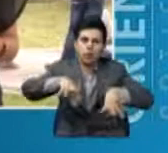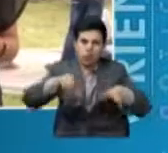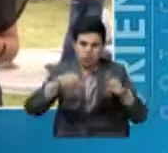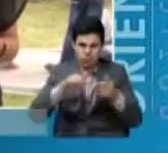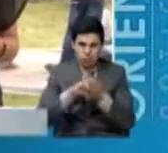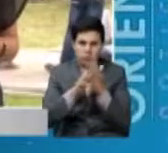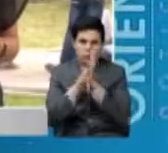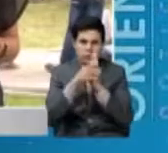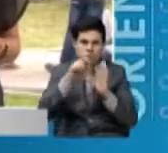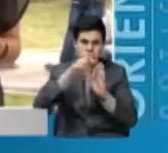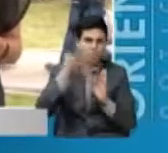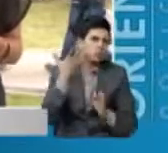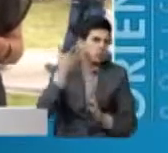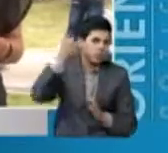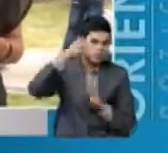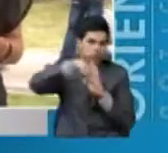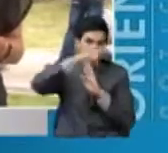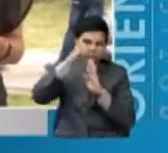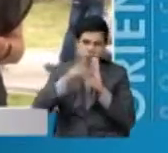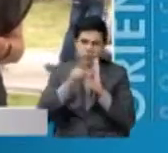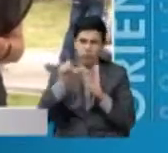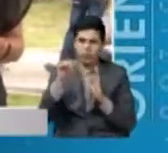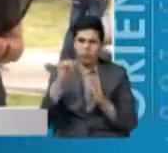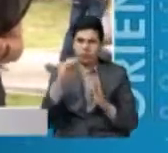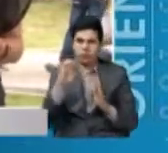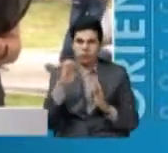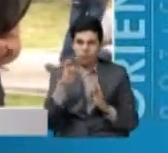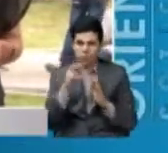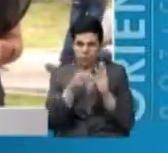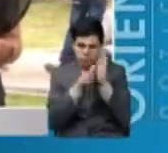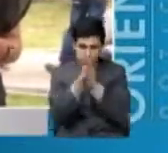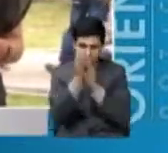que se registra desde Ocaña Norte de Santander. Lizeth Barbosa con las imágenes de Neisser Velázquez.